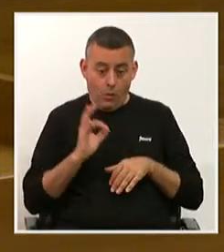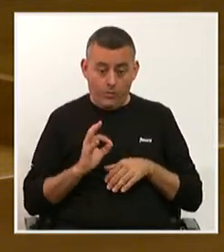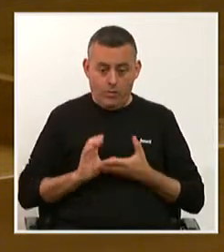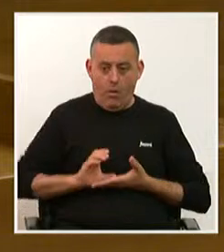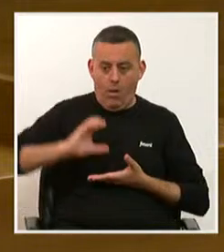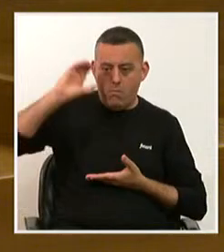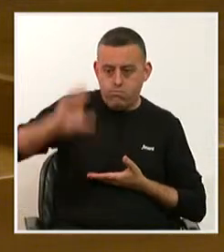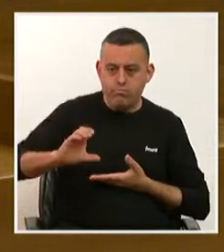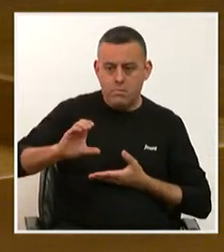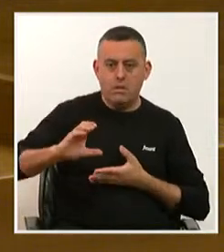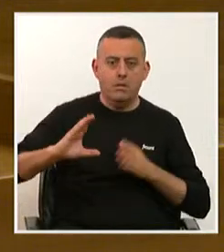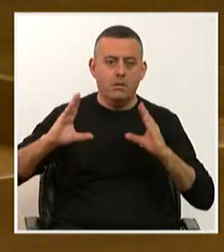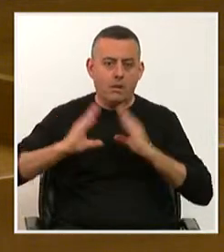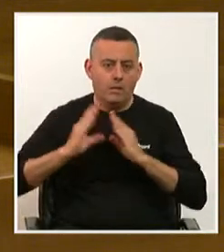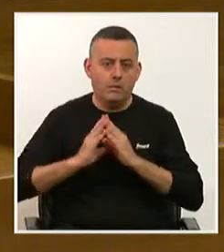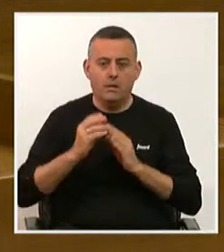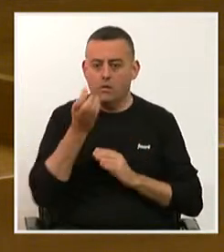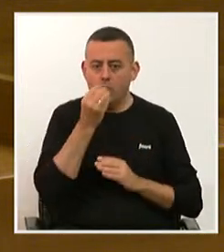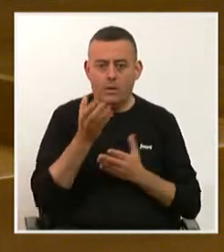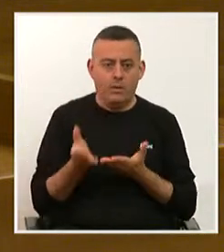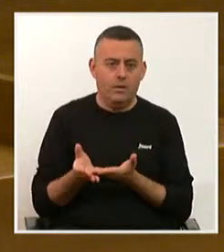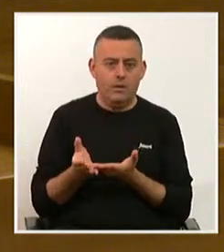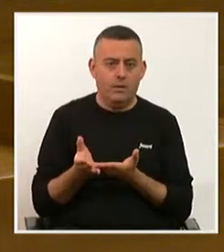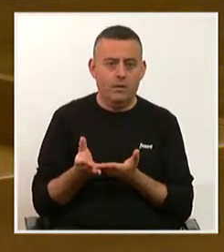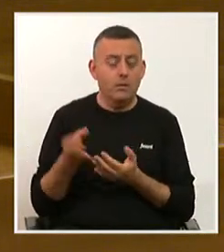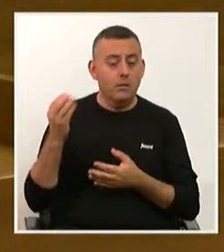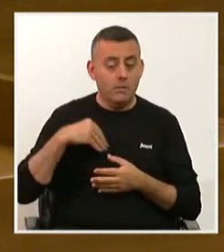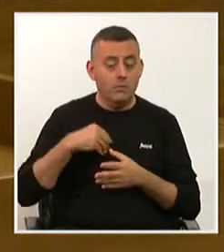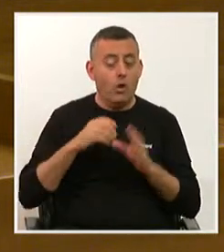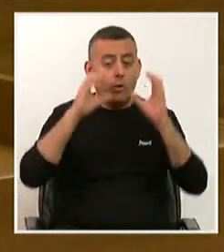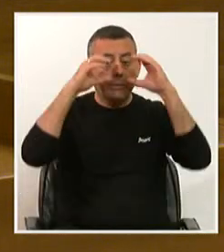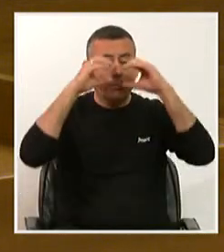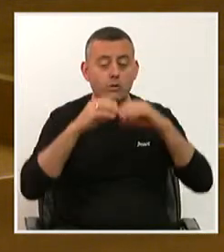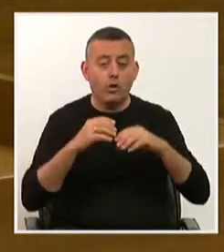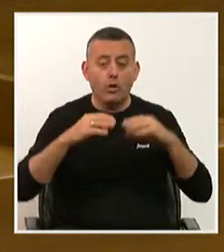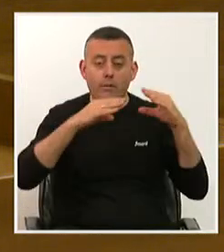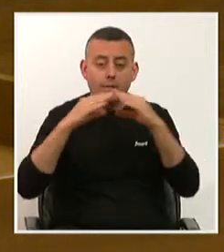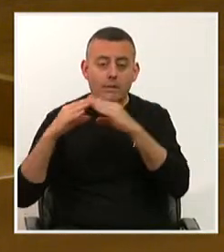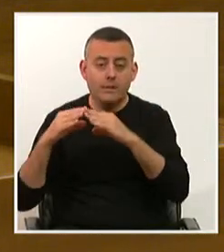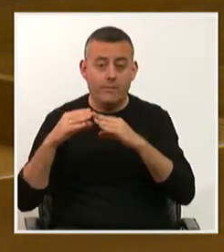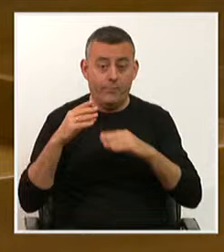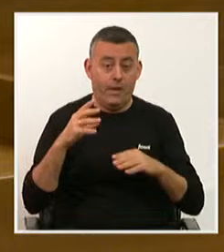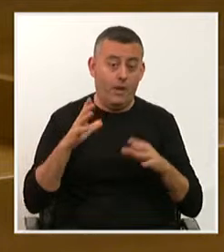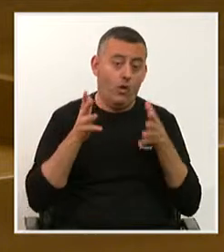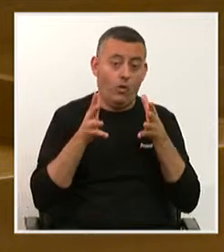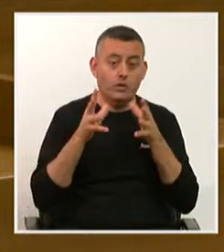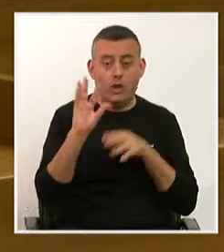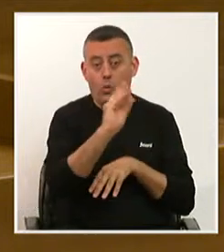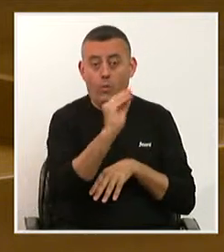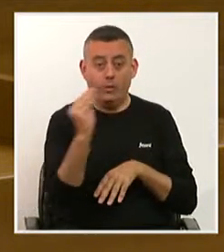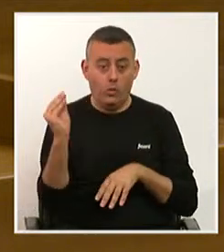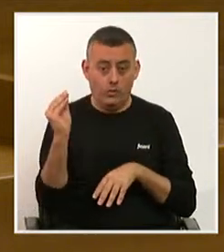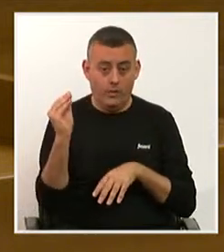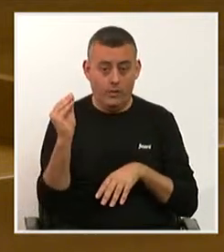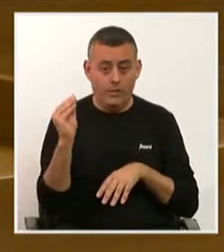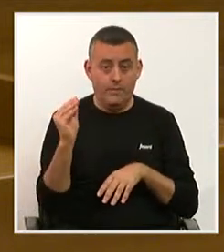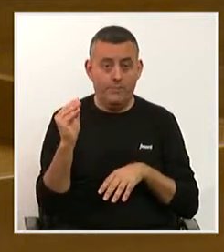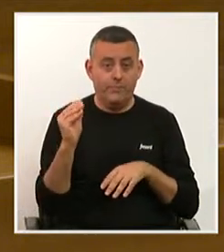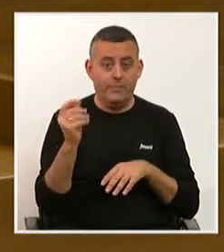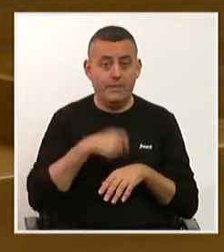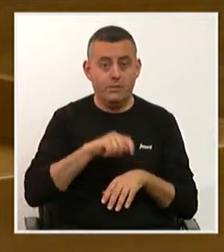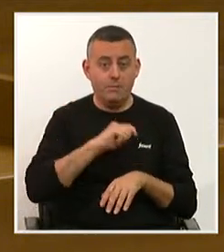entim observator deit publicat cons de la juventud españ en el que tamb es destaca que n el